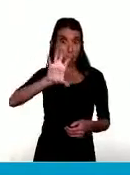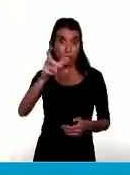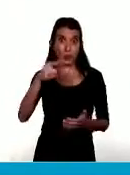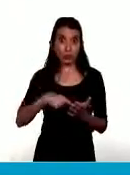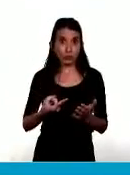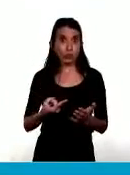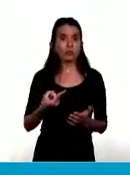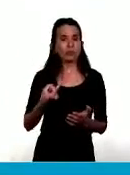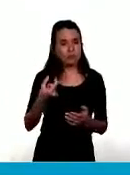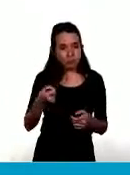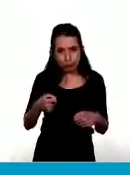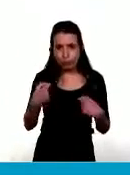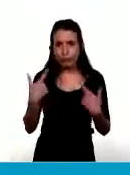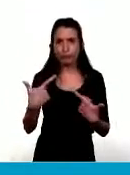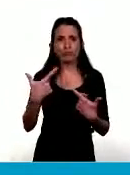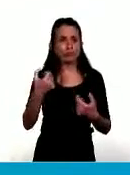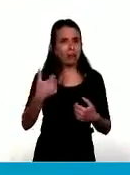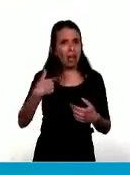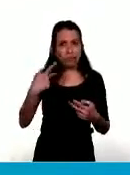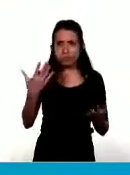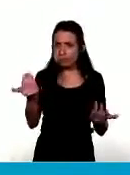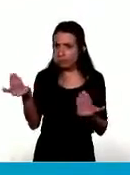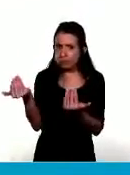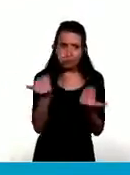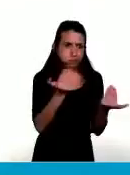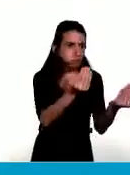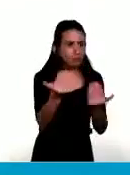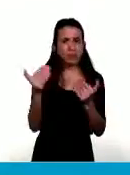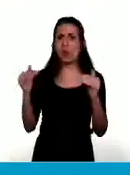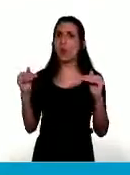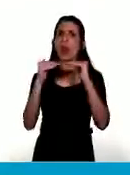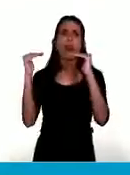está teniendo para atender a todos y todas en nuestra provincia. Muchas gracias, señor presidente.